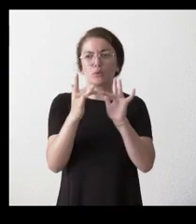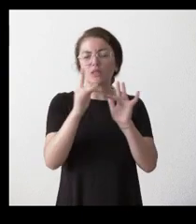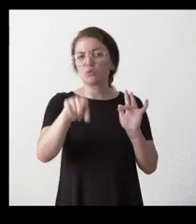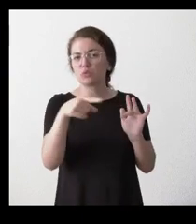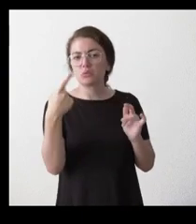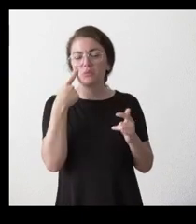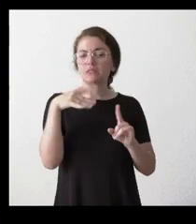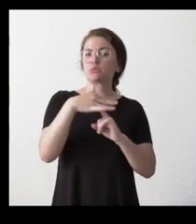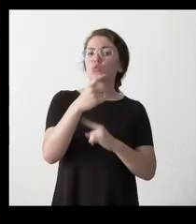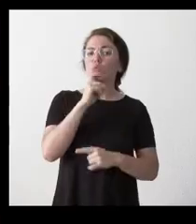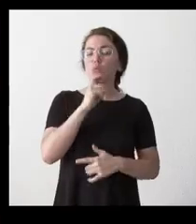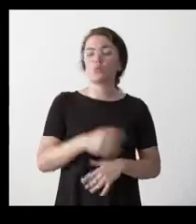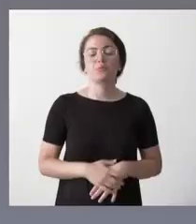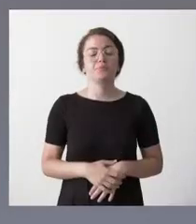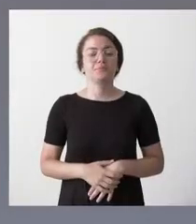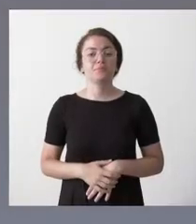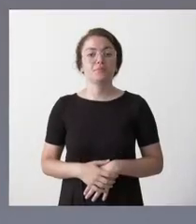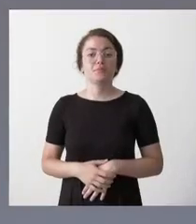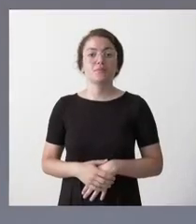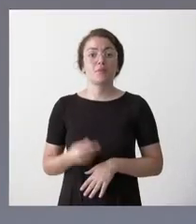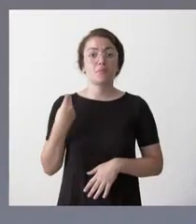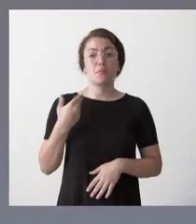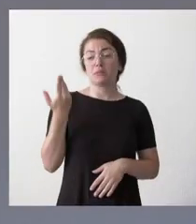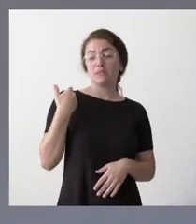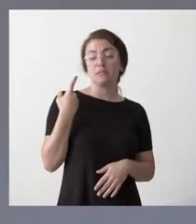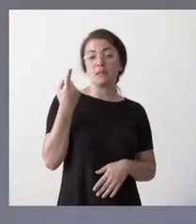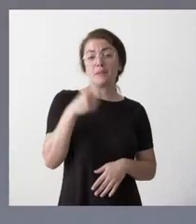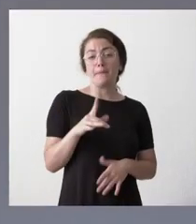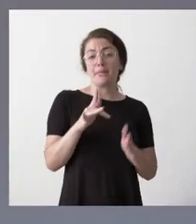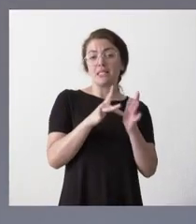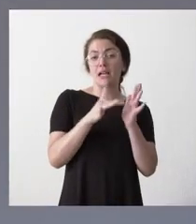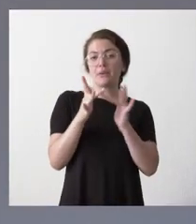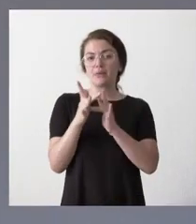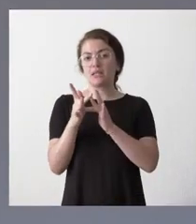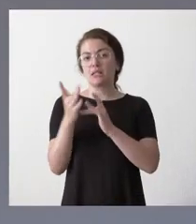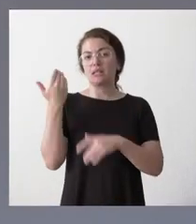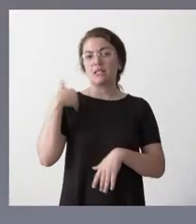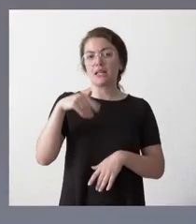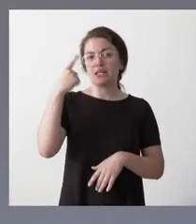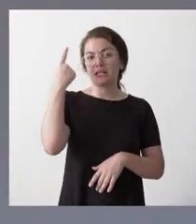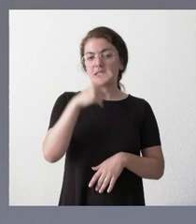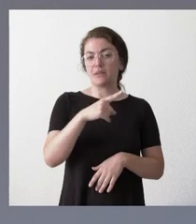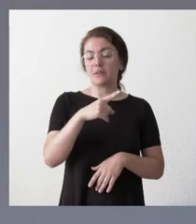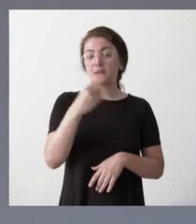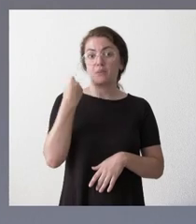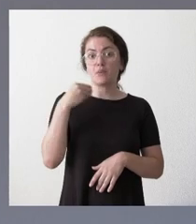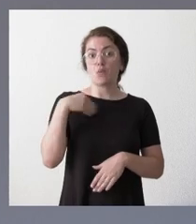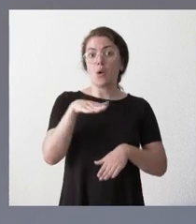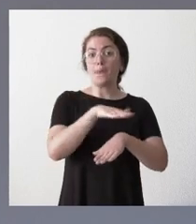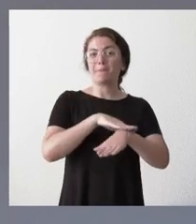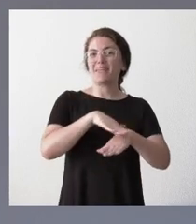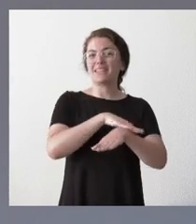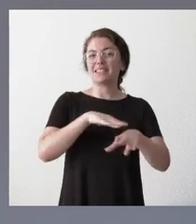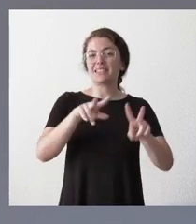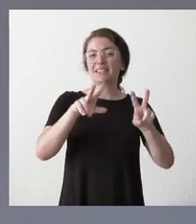está la situación? Sí, a ver, en el mes de abril, con conocimiento del Ministerio de